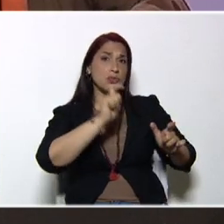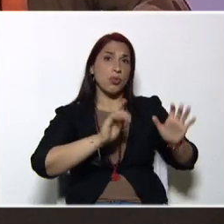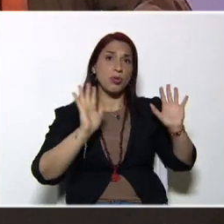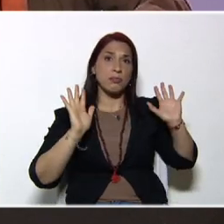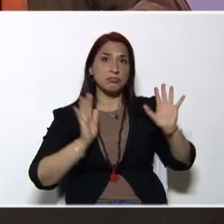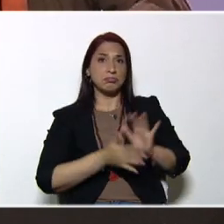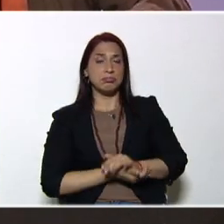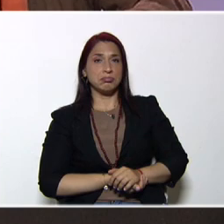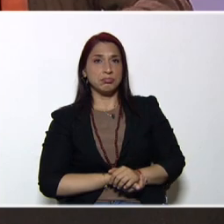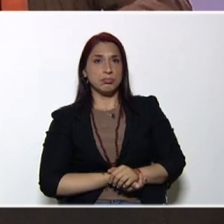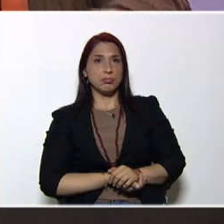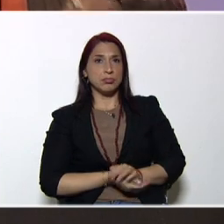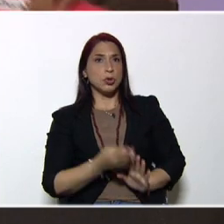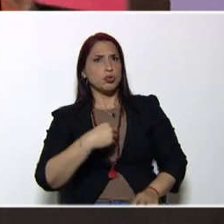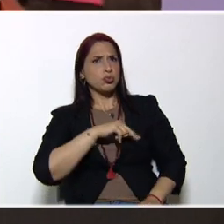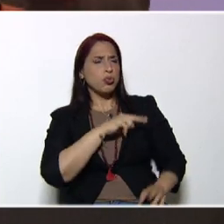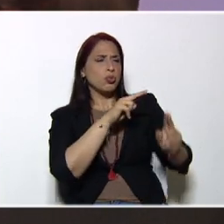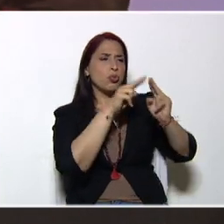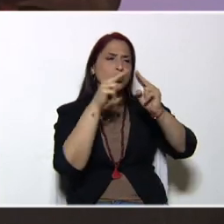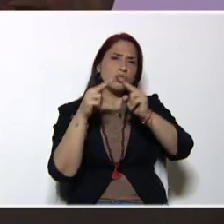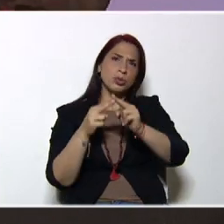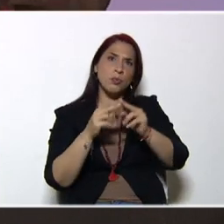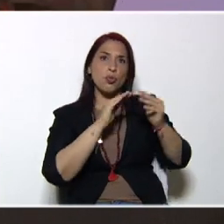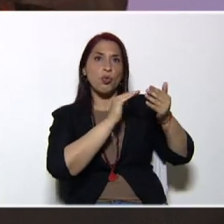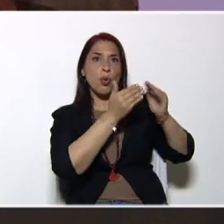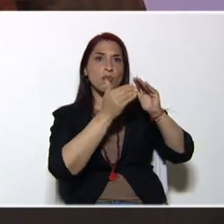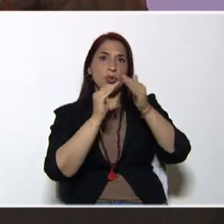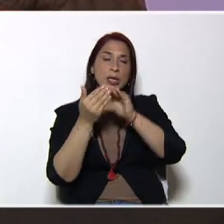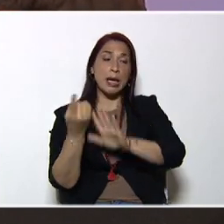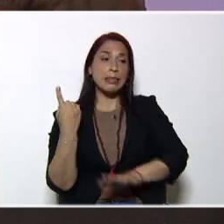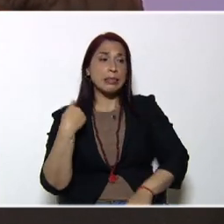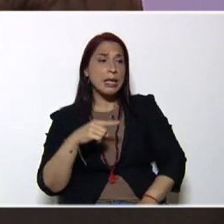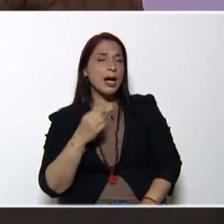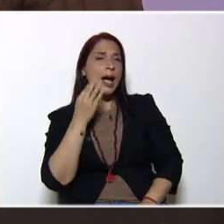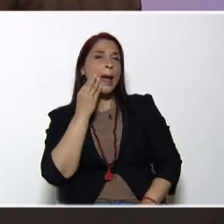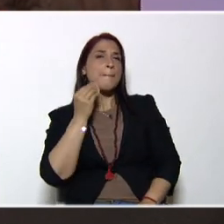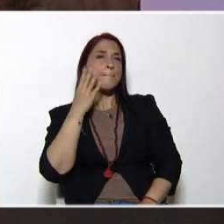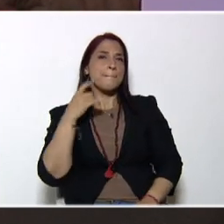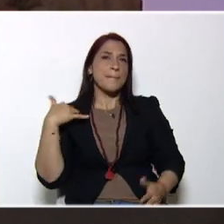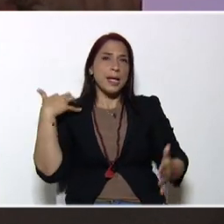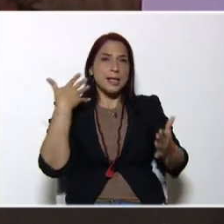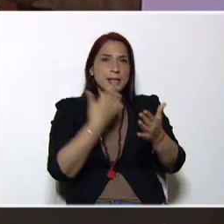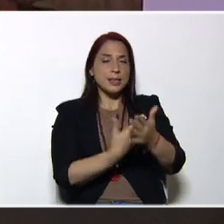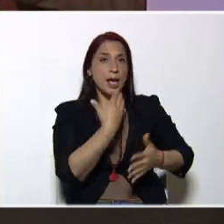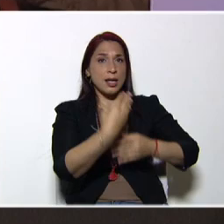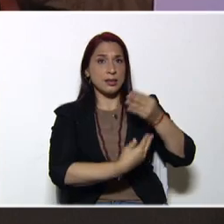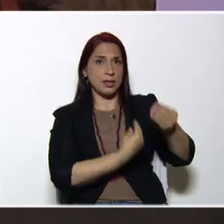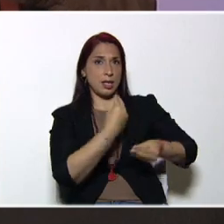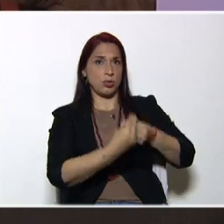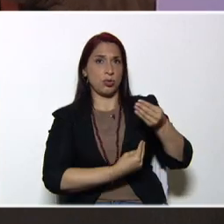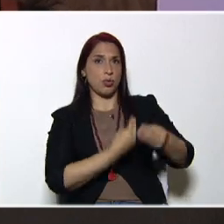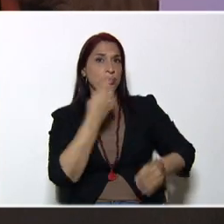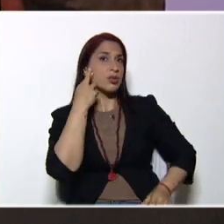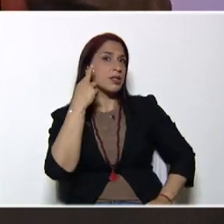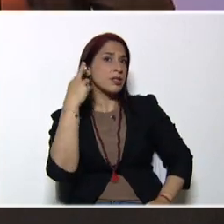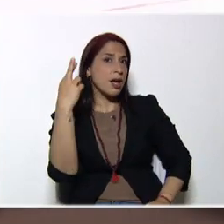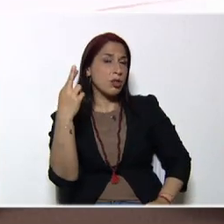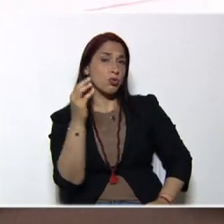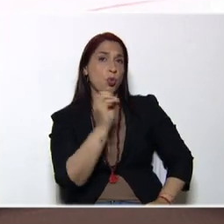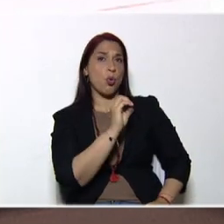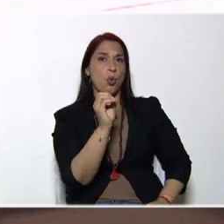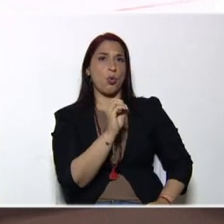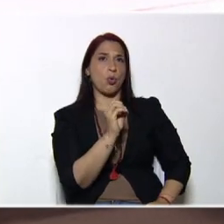que nosotros conocemos en nuestra comunidad que ya tengan experiencia realizando radio